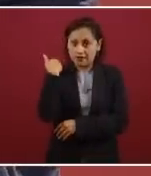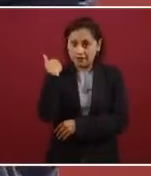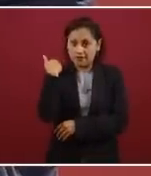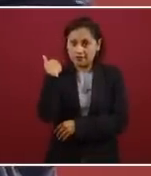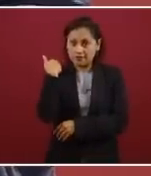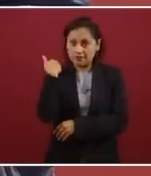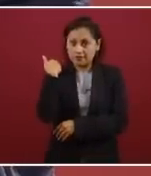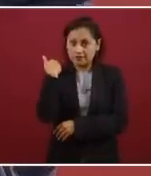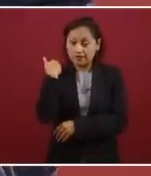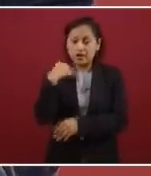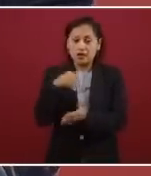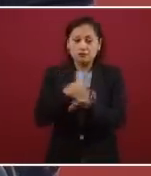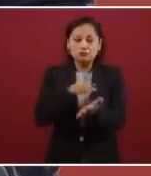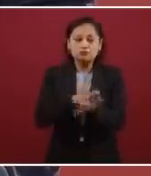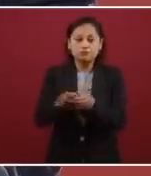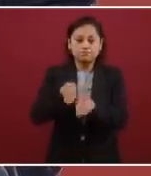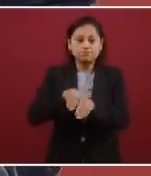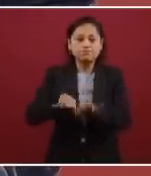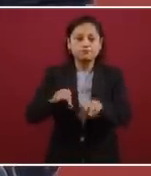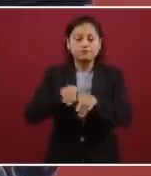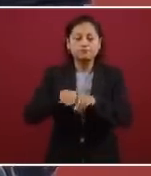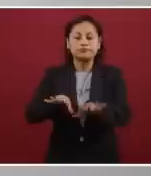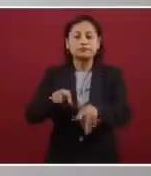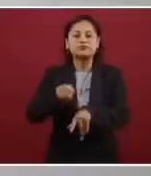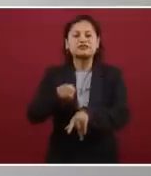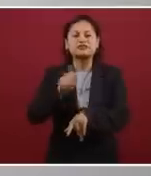de que la reforma energética